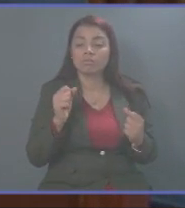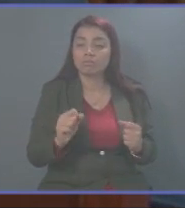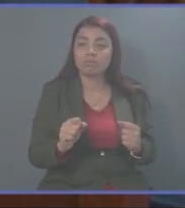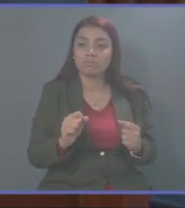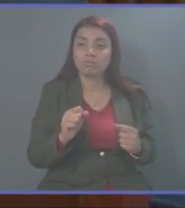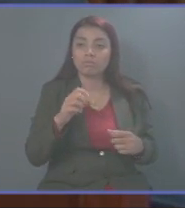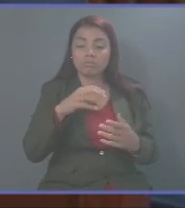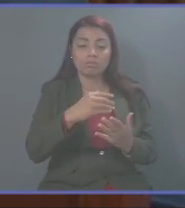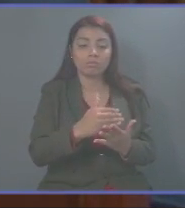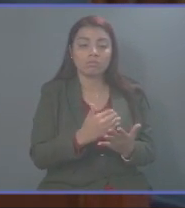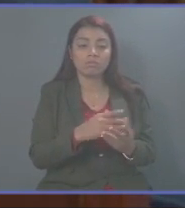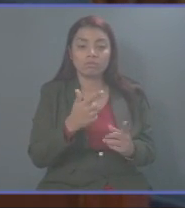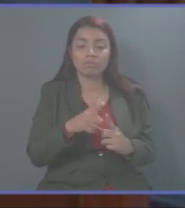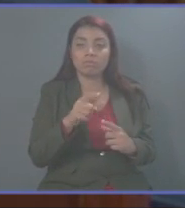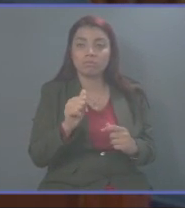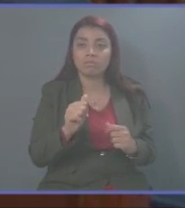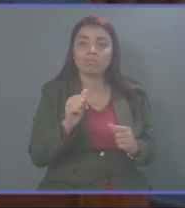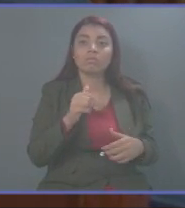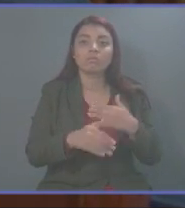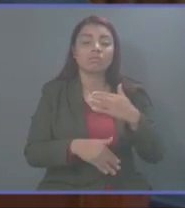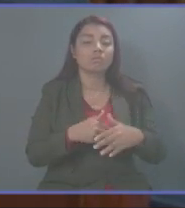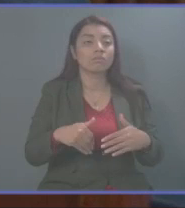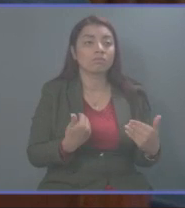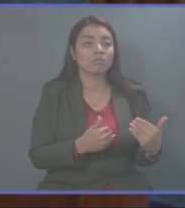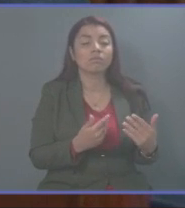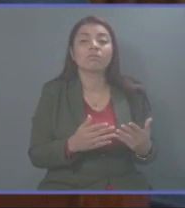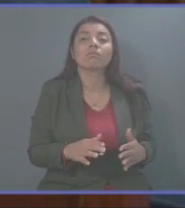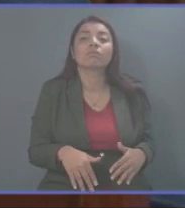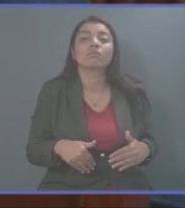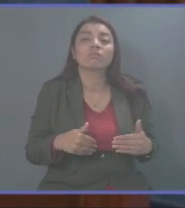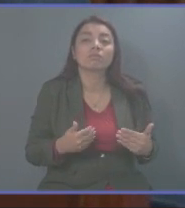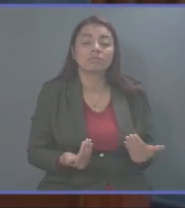al menos, literal A, la estrategia general para la